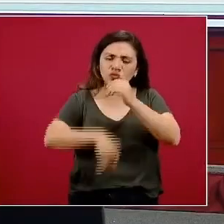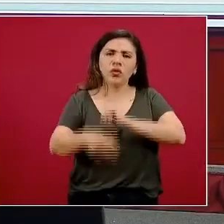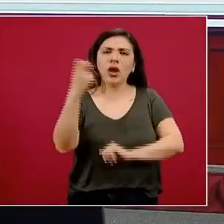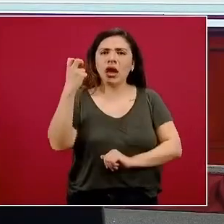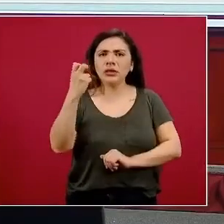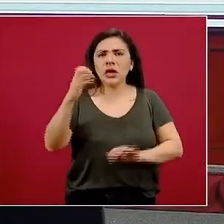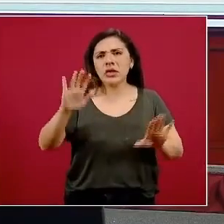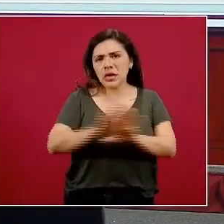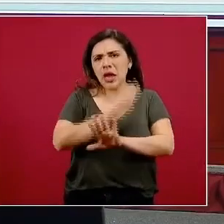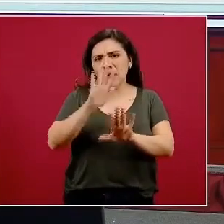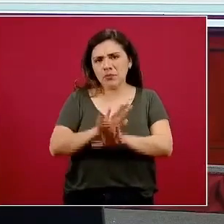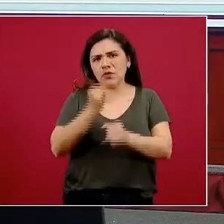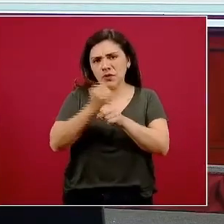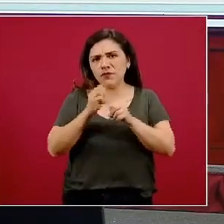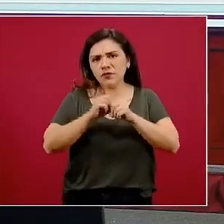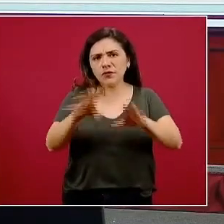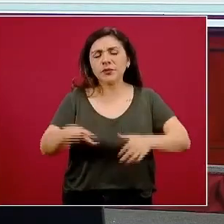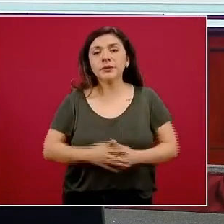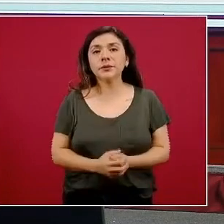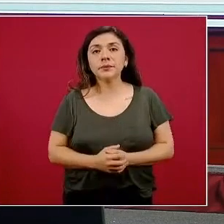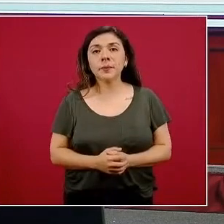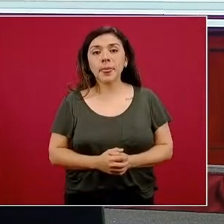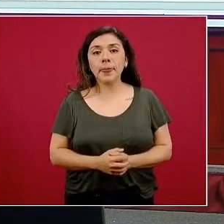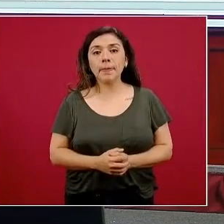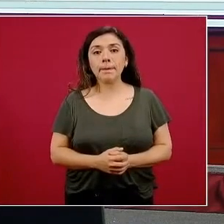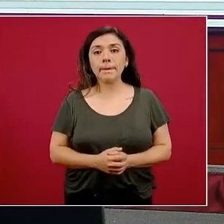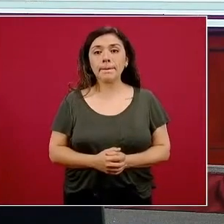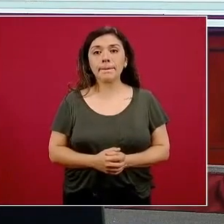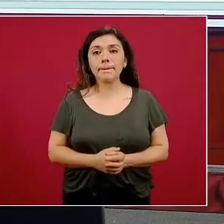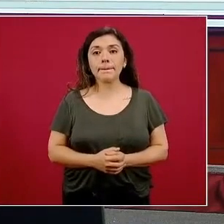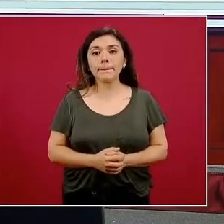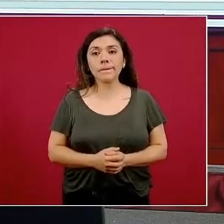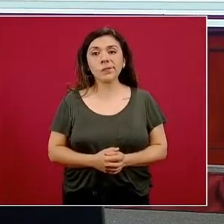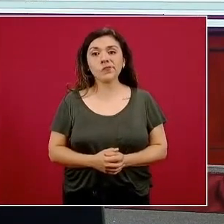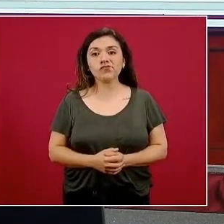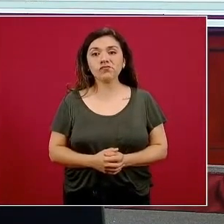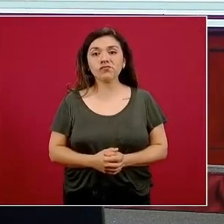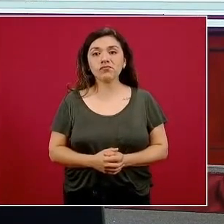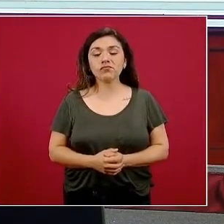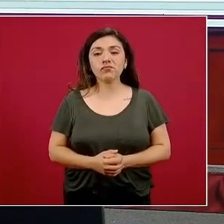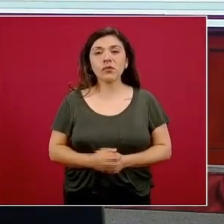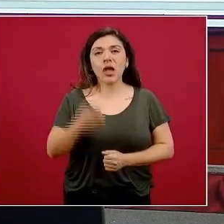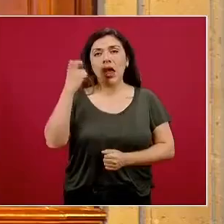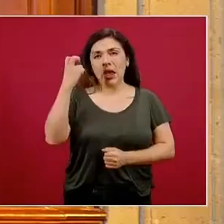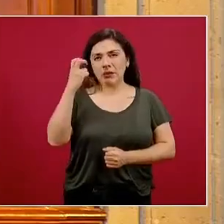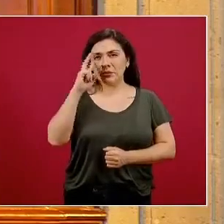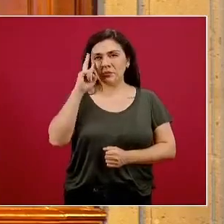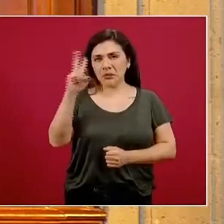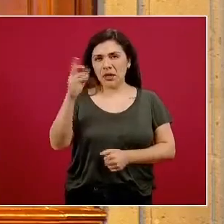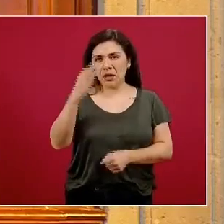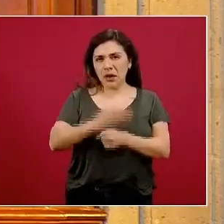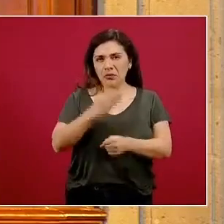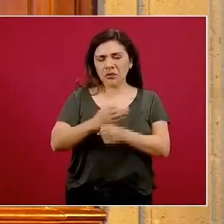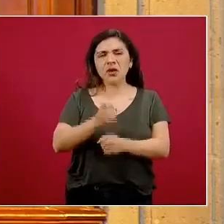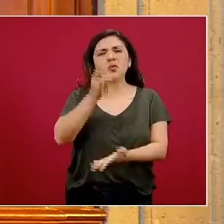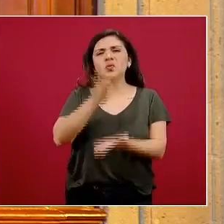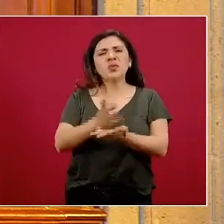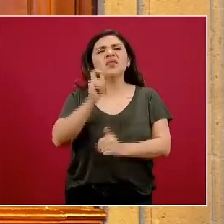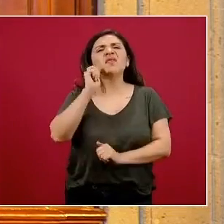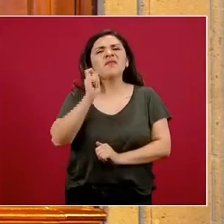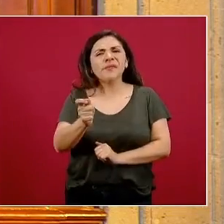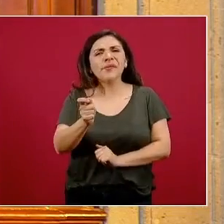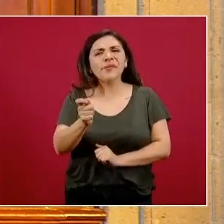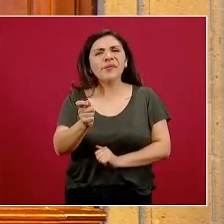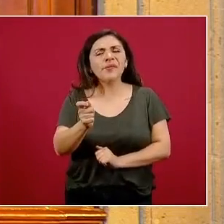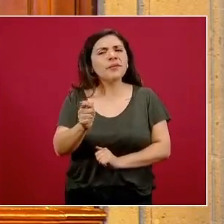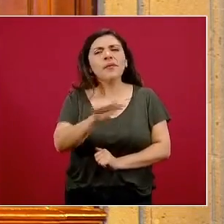estos datos. La siguiente, por favor. Bien, aquí nos estamos quedando solamente con